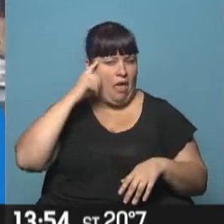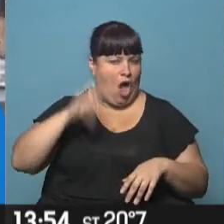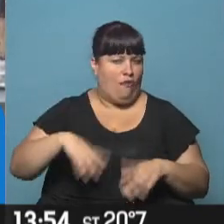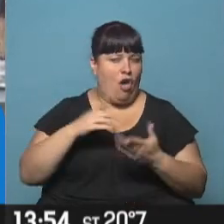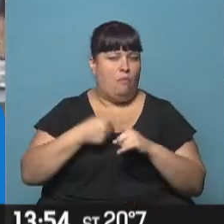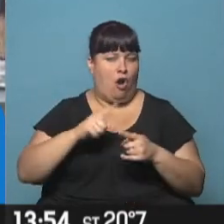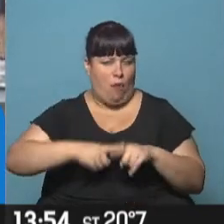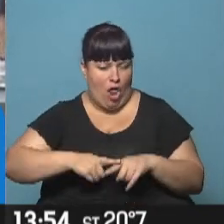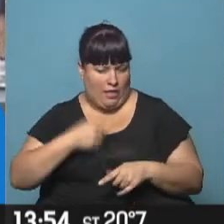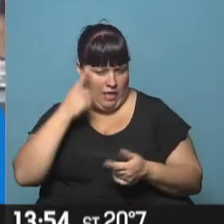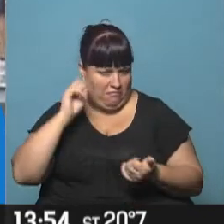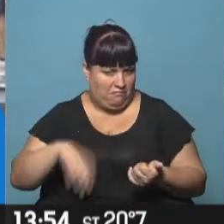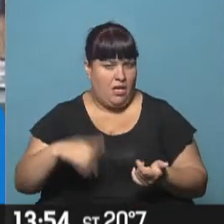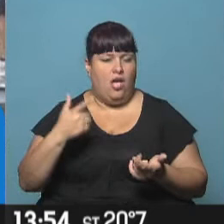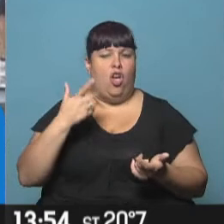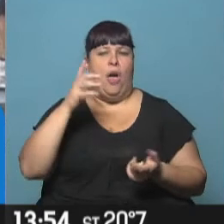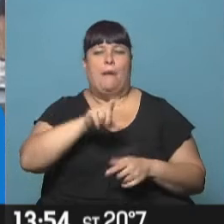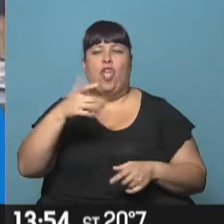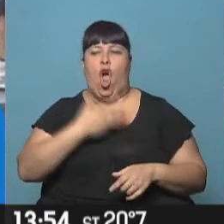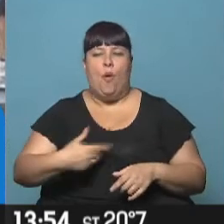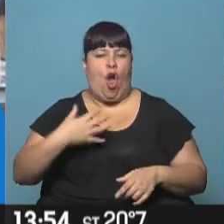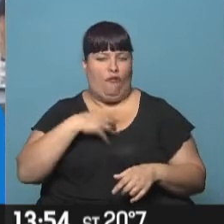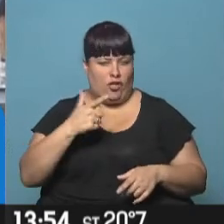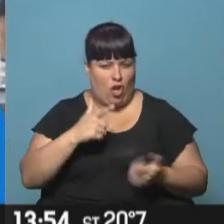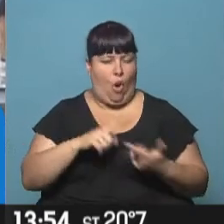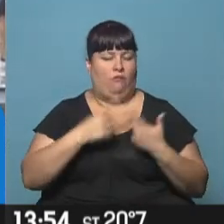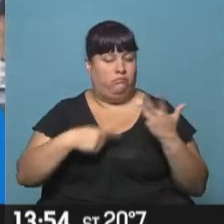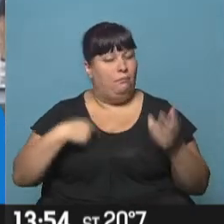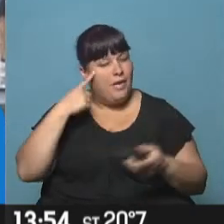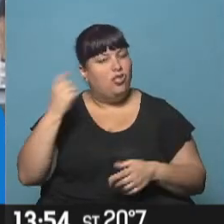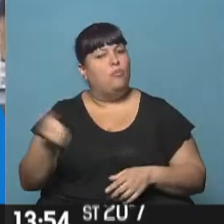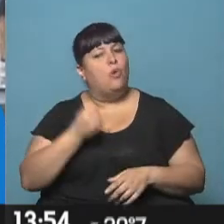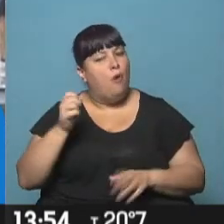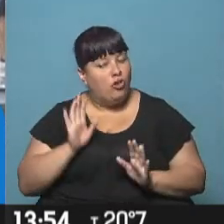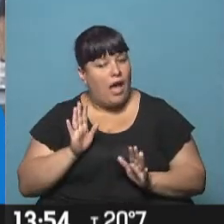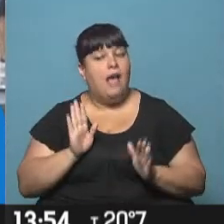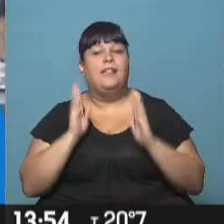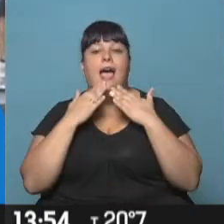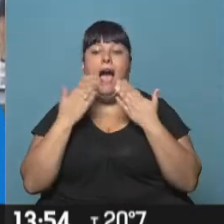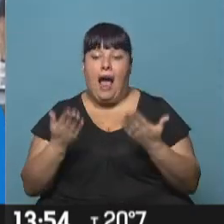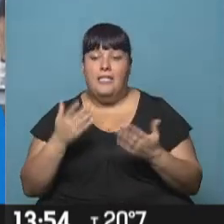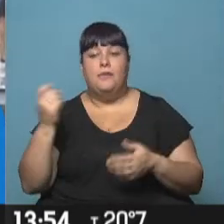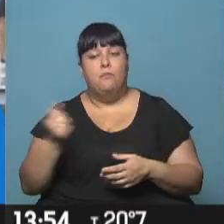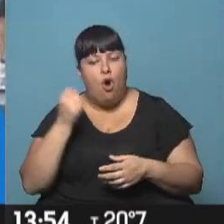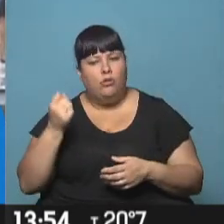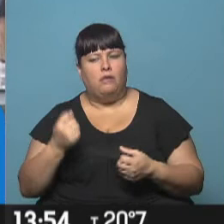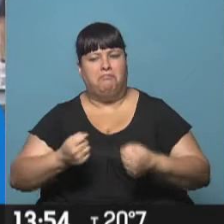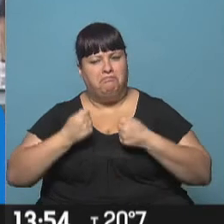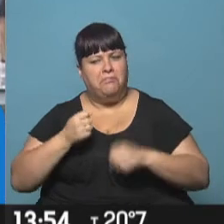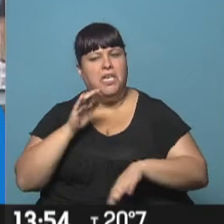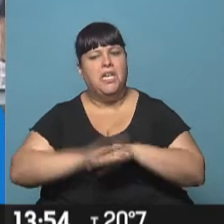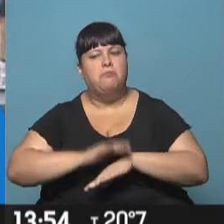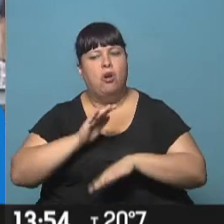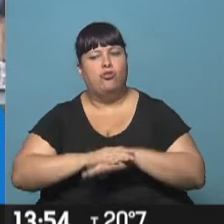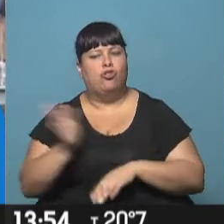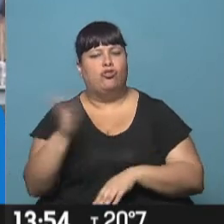se desconfía de los gobernantes, creo que es muy importante destacar y agradecer y valorar la grandeza y la responsabilidad